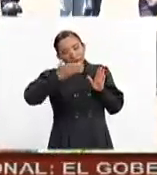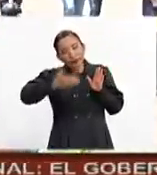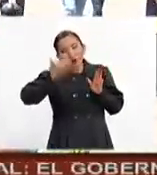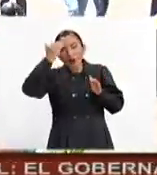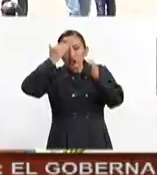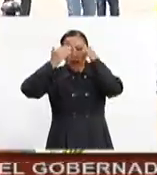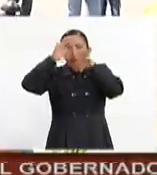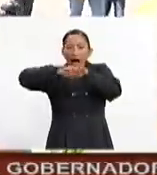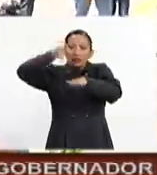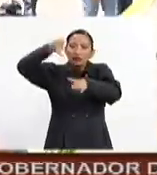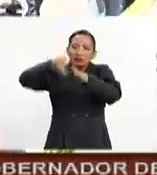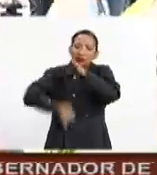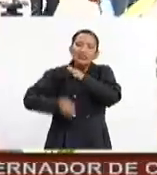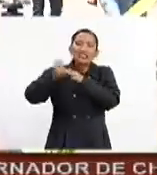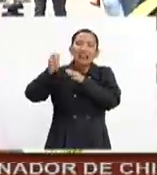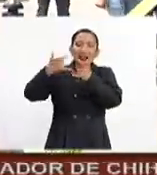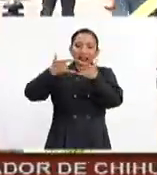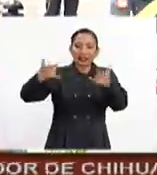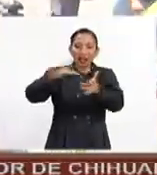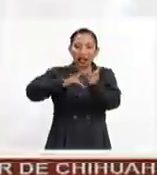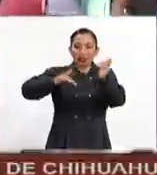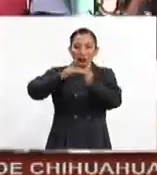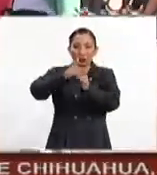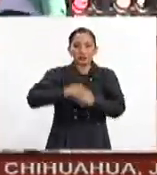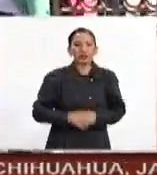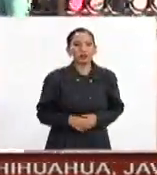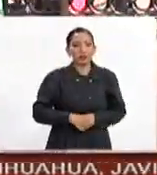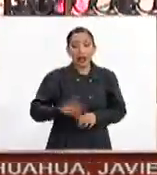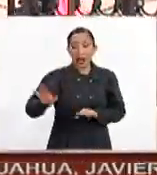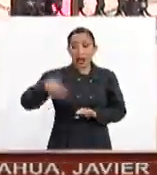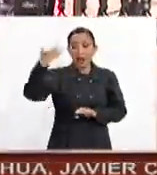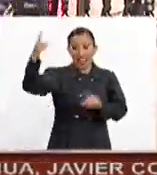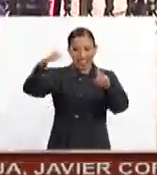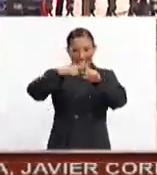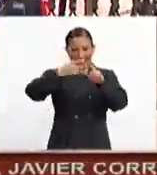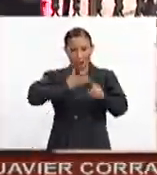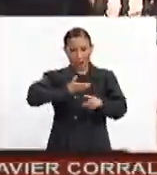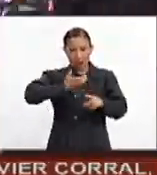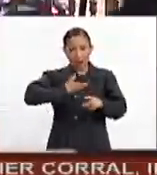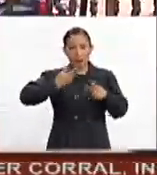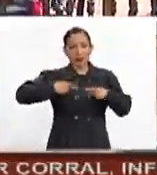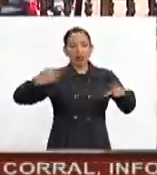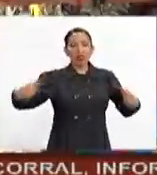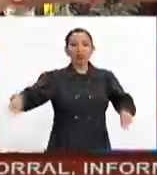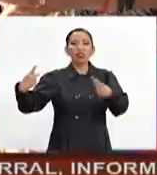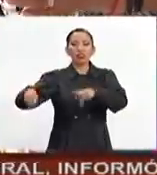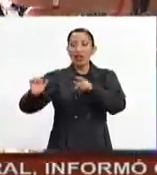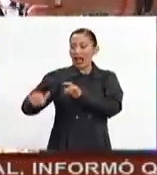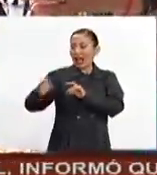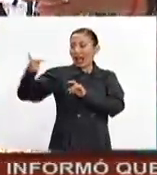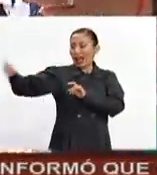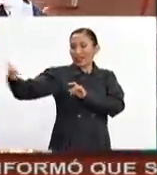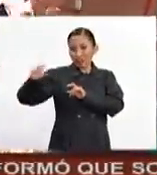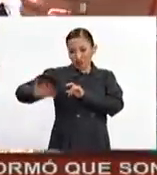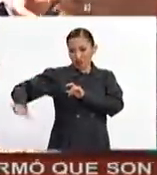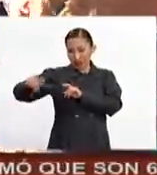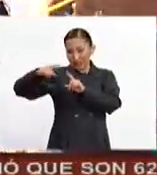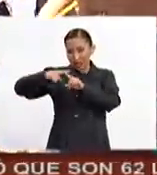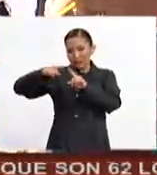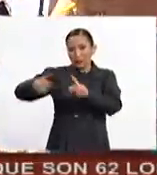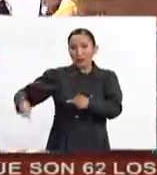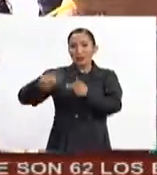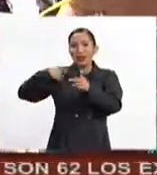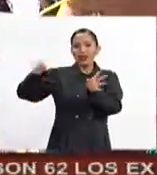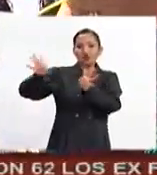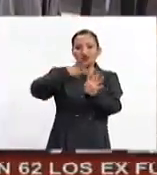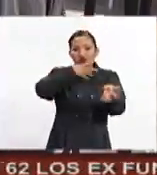pues conociendo más sobre Jesucristo. Afuera de la catedral, los comerciantes ubicados a un costado del templo ofertaban